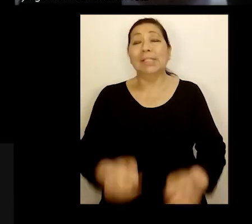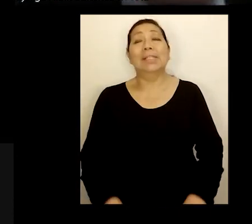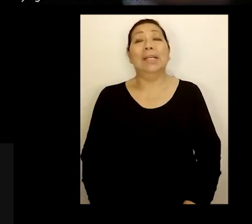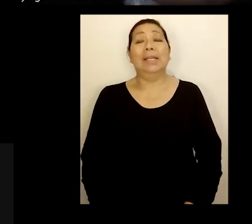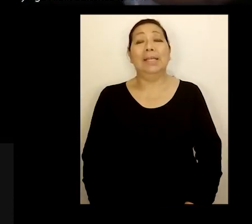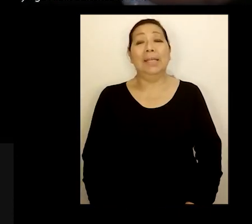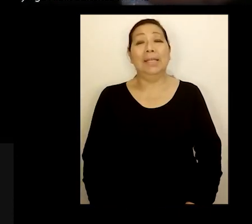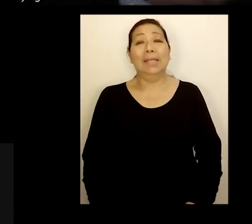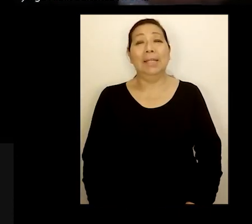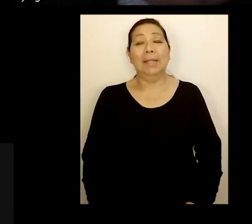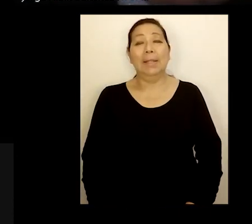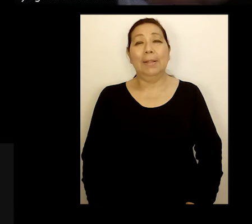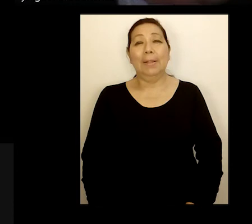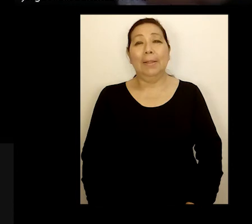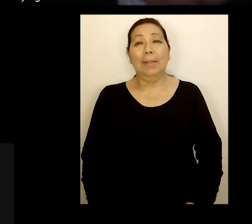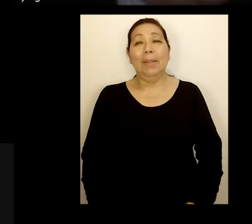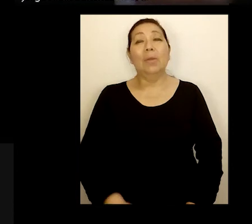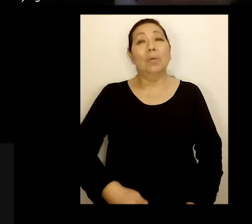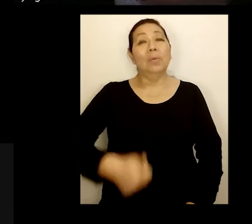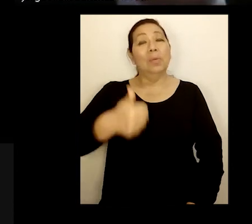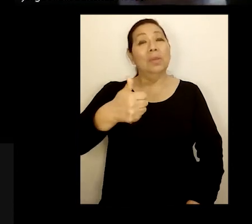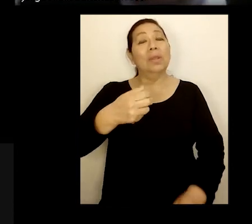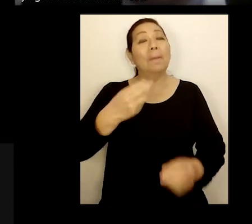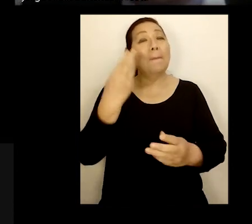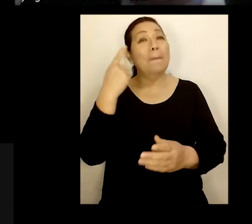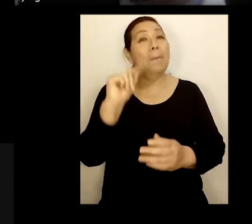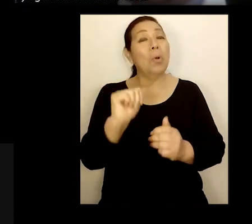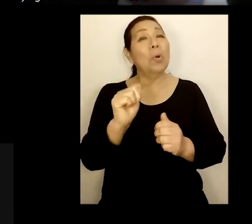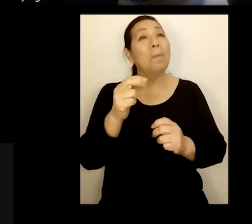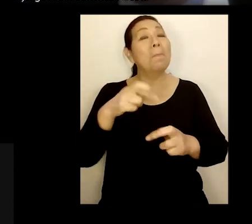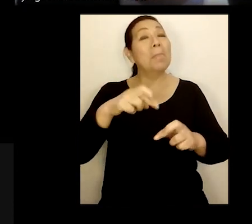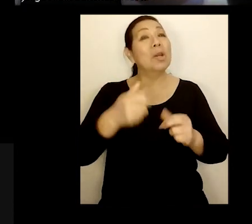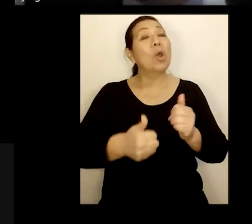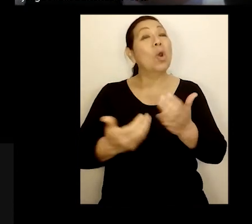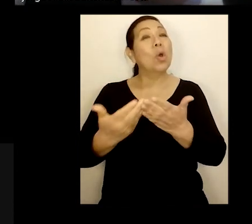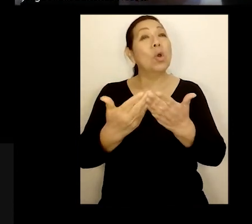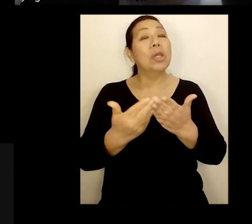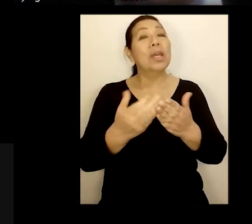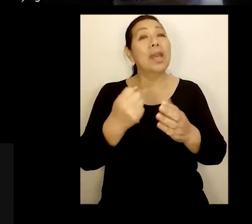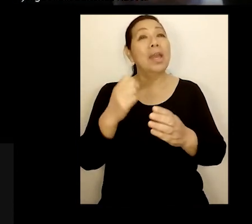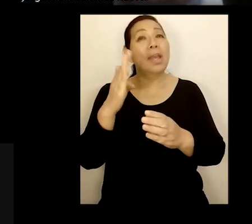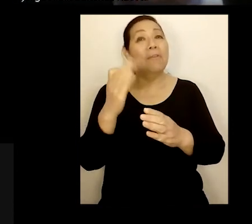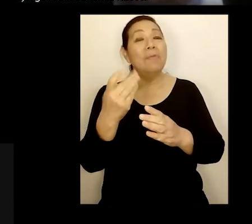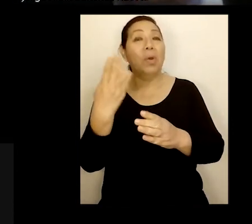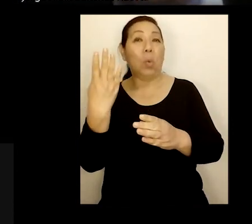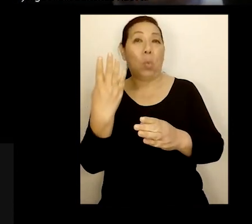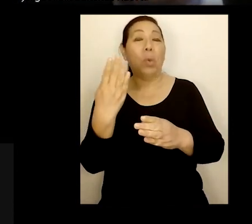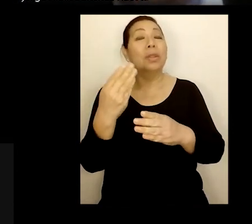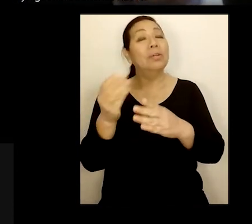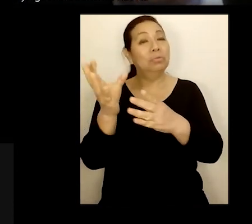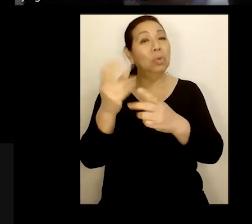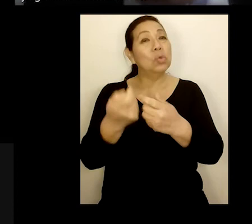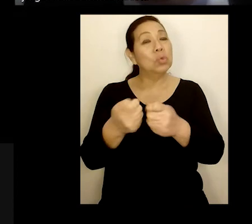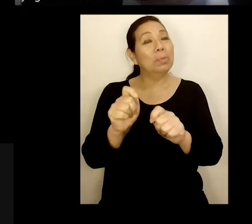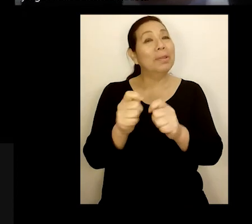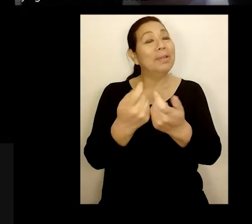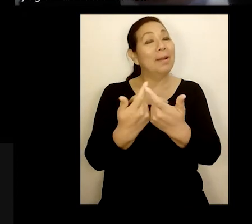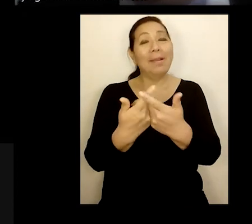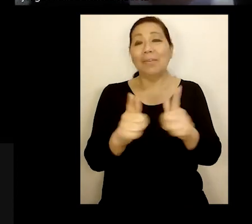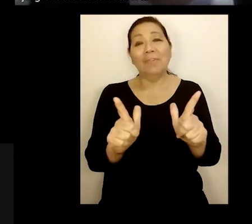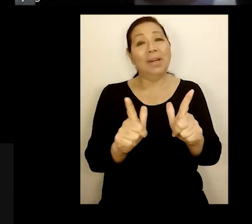Sala, por la Corte Suprema de la República, por la Sala Penal, por el colegiado F, a 4 años de pena suspendida de la